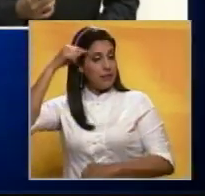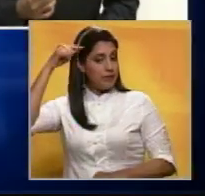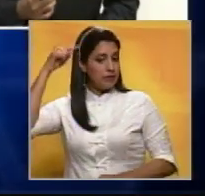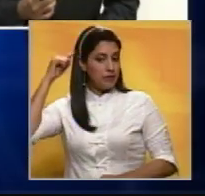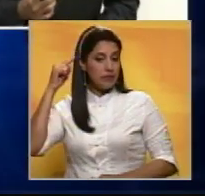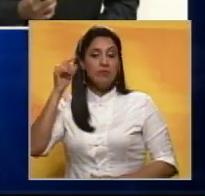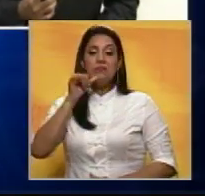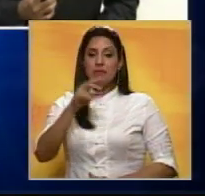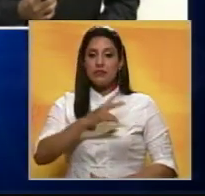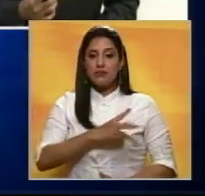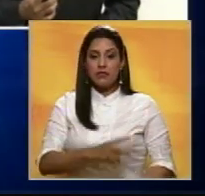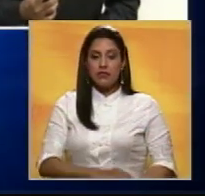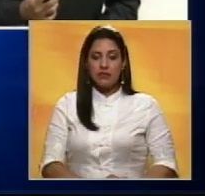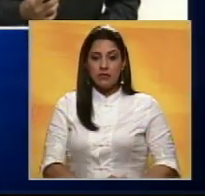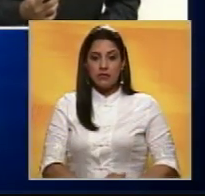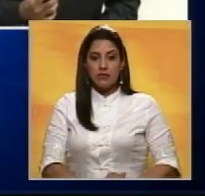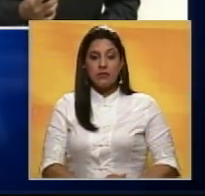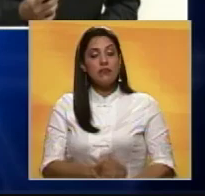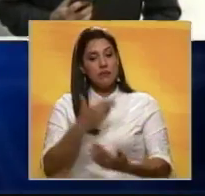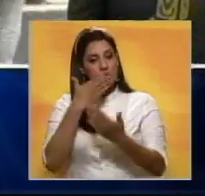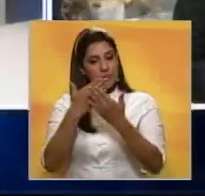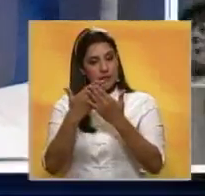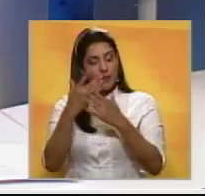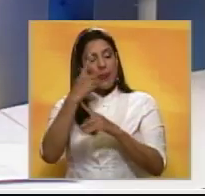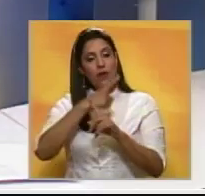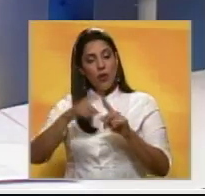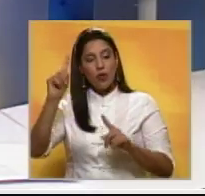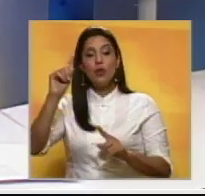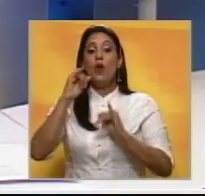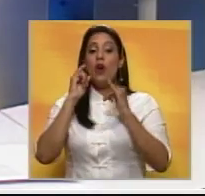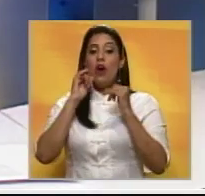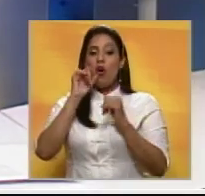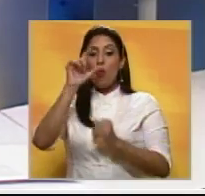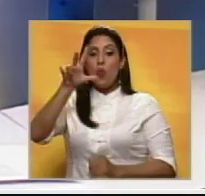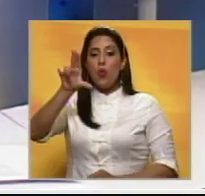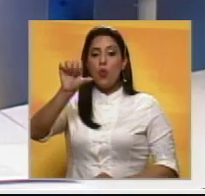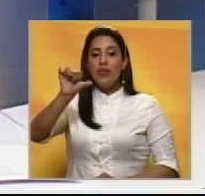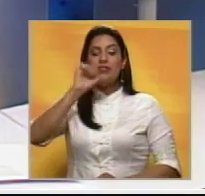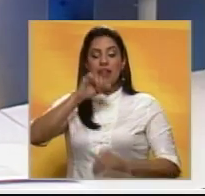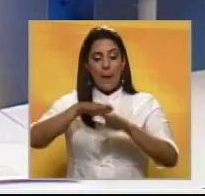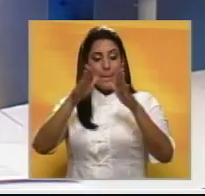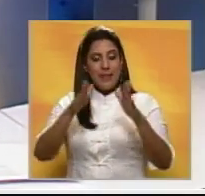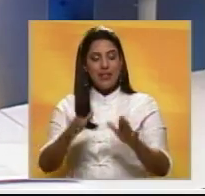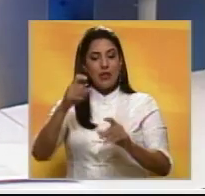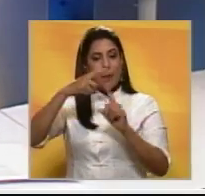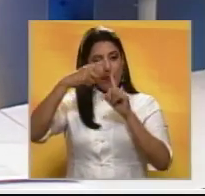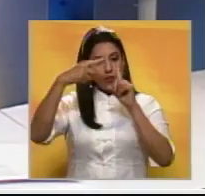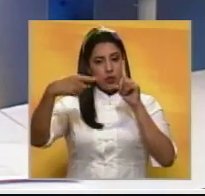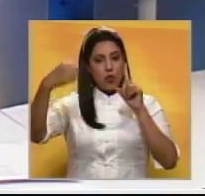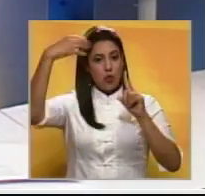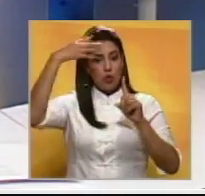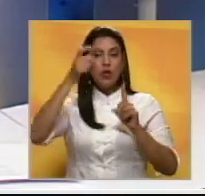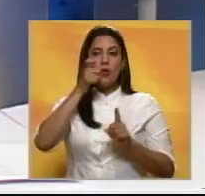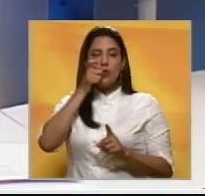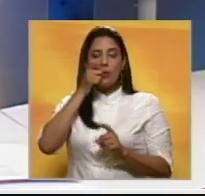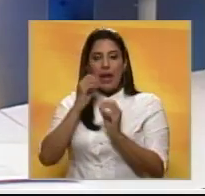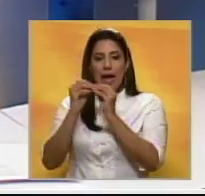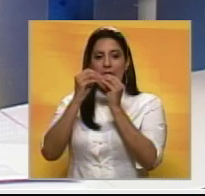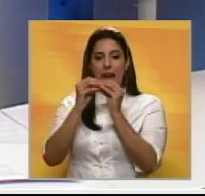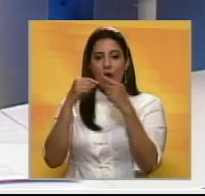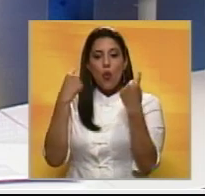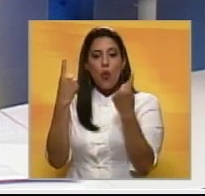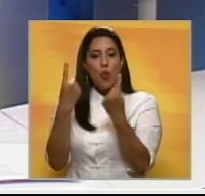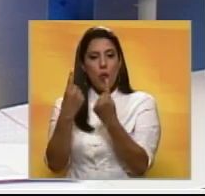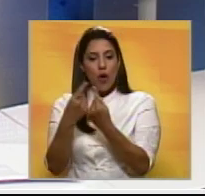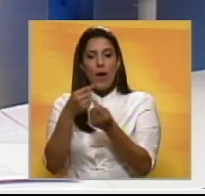Euclides Sotillo, Noticiero Venevisión. Muchísimas gracias, Euclides. Luis Mota Domínguez, ministro para la Energía Eléctrica, supervisó la recuperación de